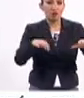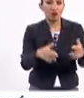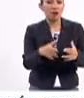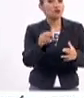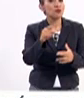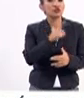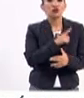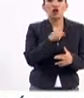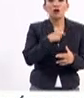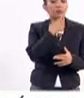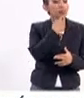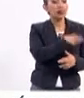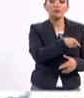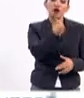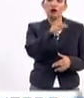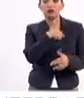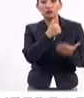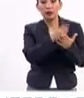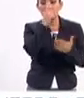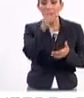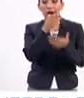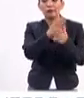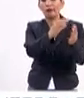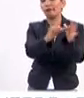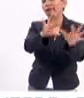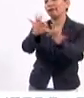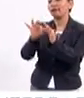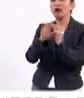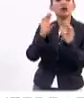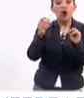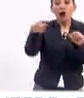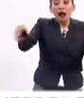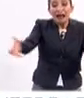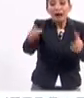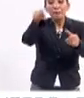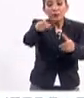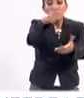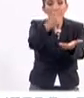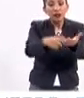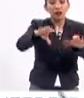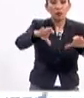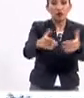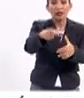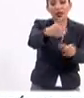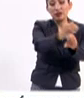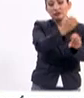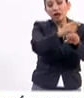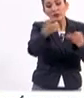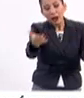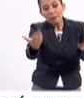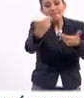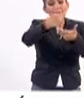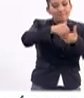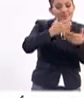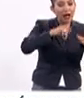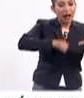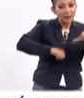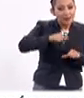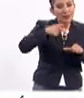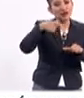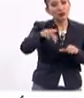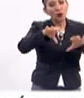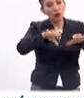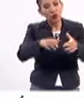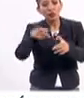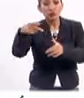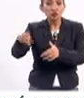decir, no se trata de mandar a creadores de la Ciudad de México a todos lados, sino activar a los propios creadores de los estados para que se involucren en sus